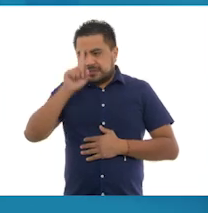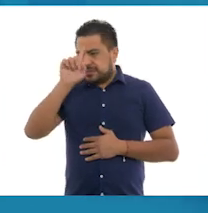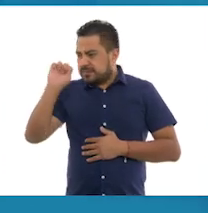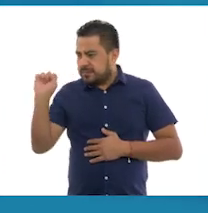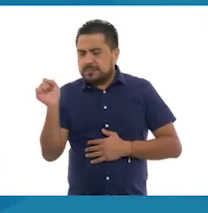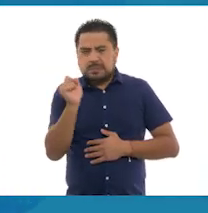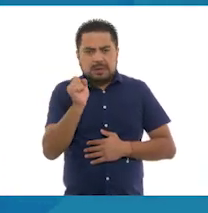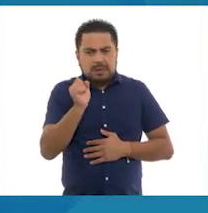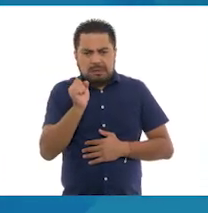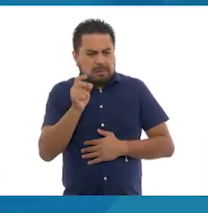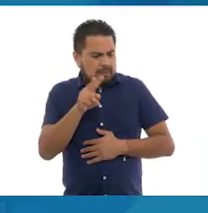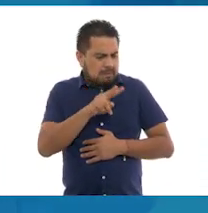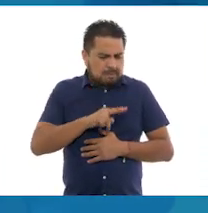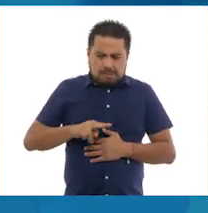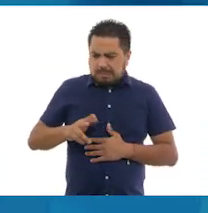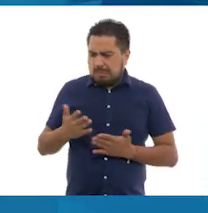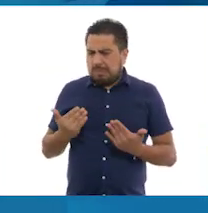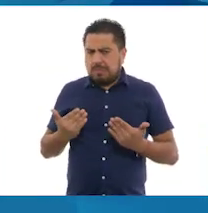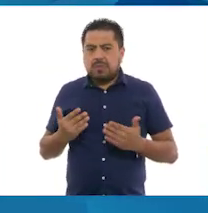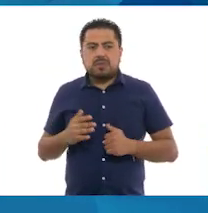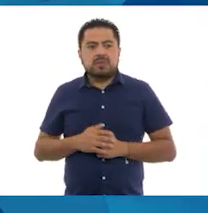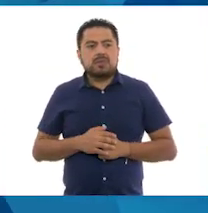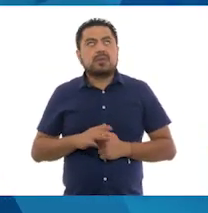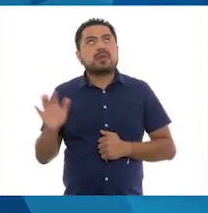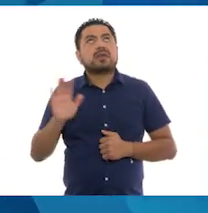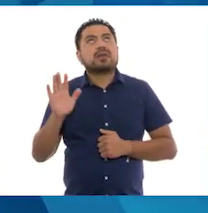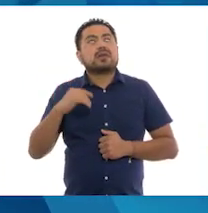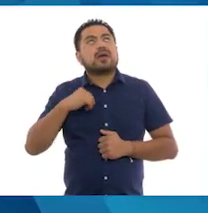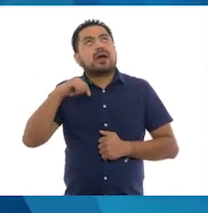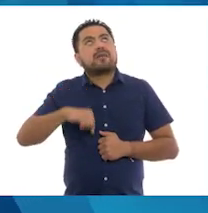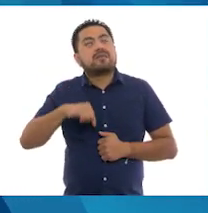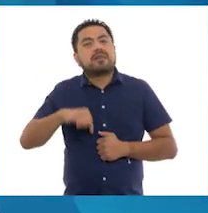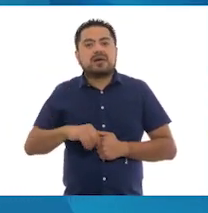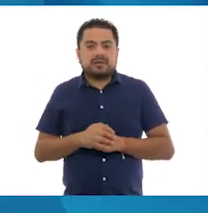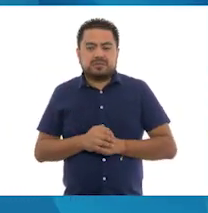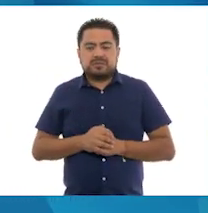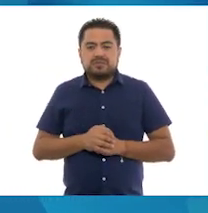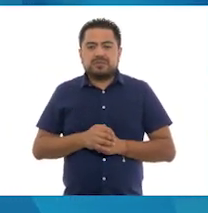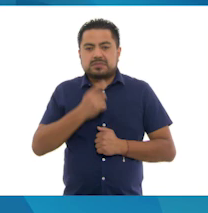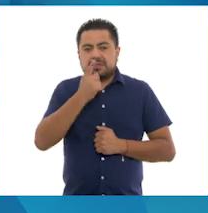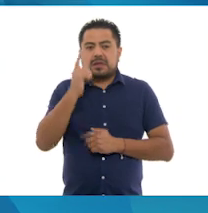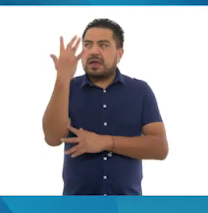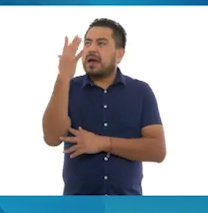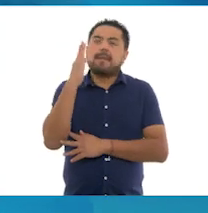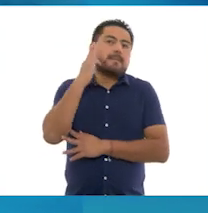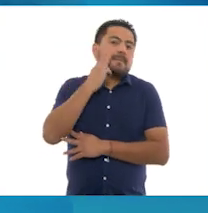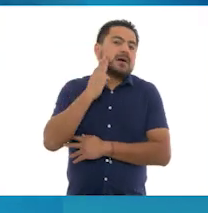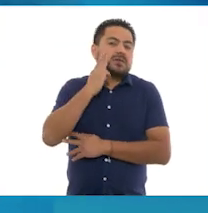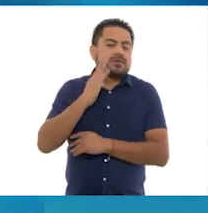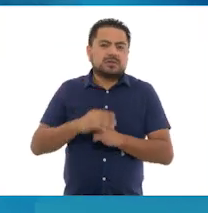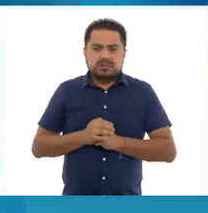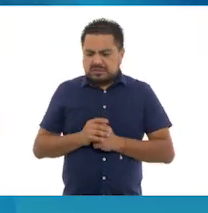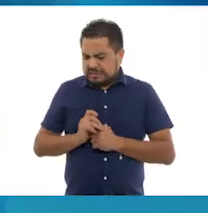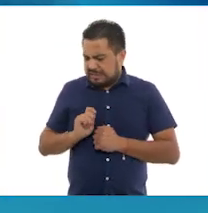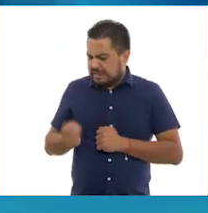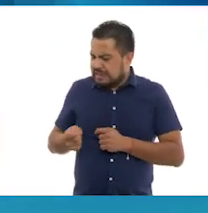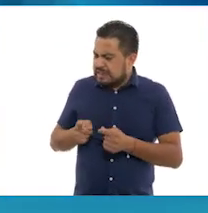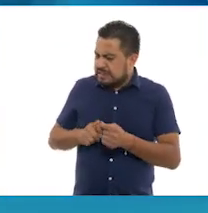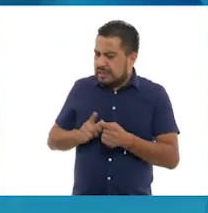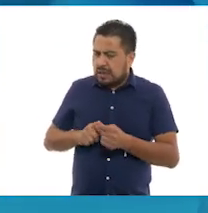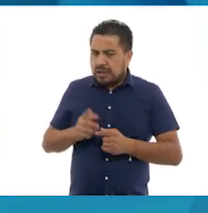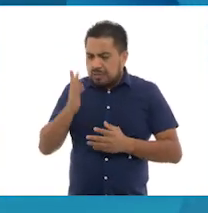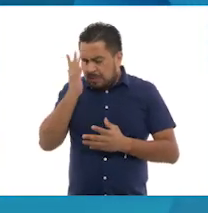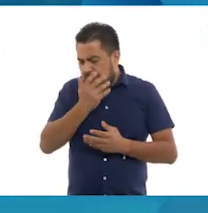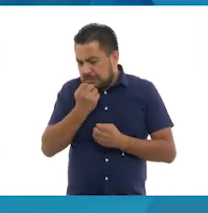pero no vio nada. Estoy aquí abajo, dijo la voz bajo el manzano. ¿Quién eres? Eres